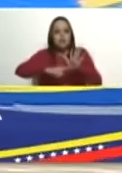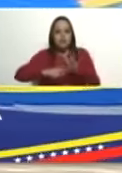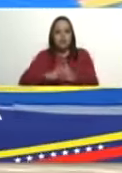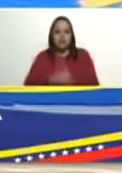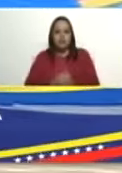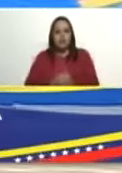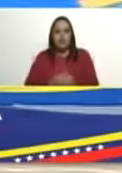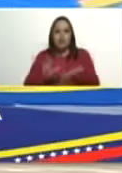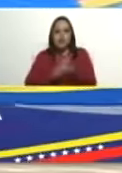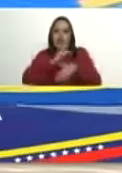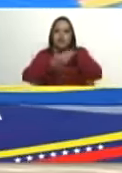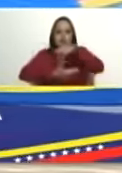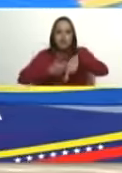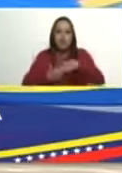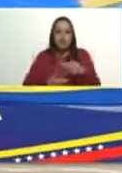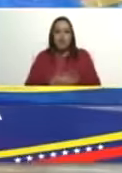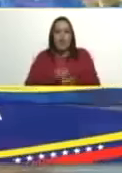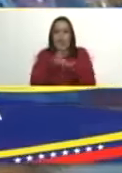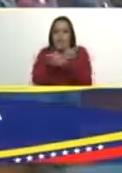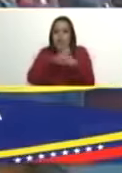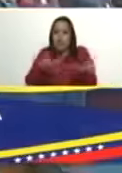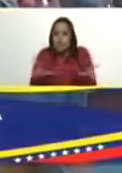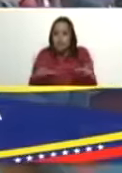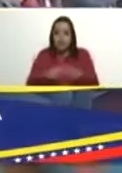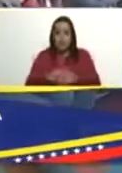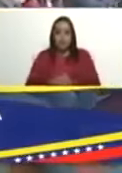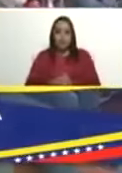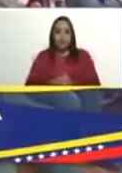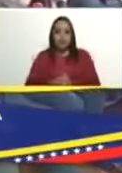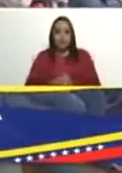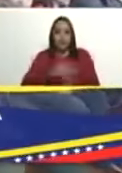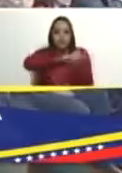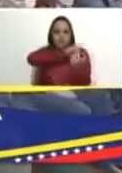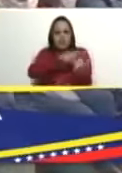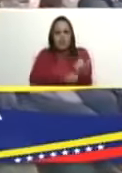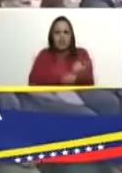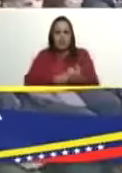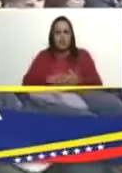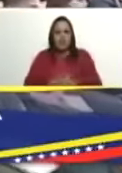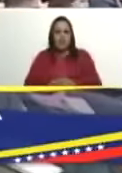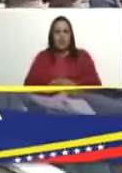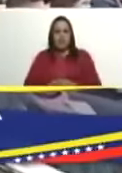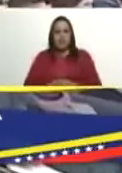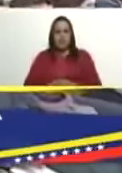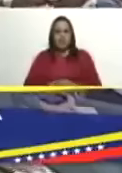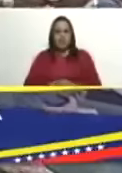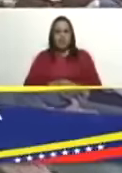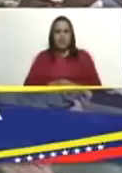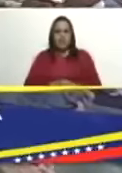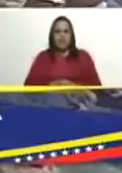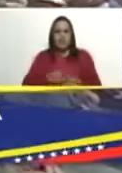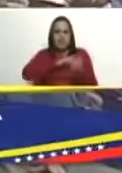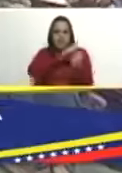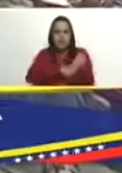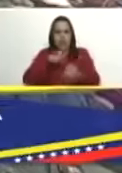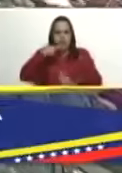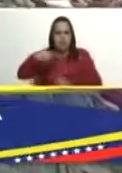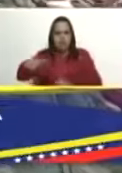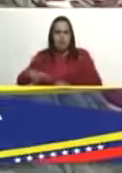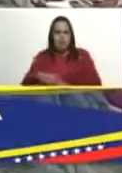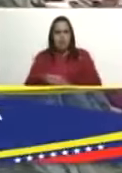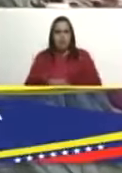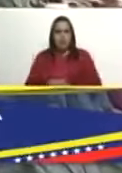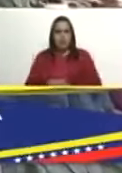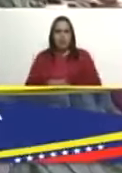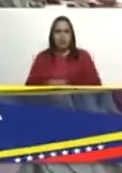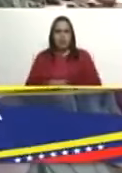de rebeldía, de libertades, de fuerza militar, política. Y los